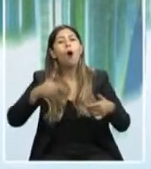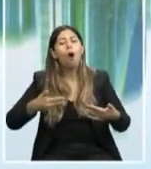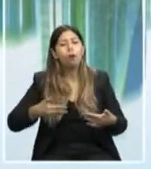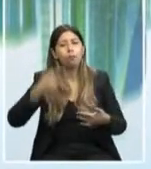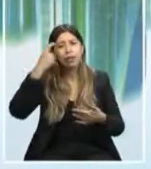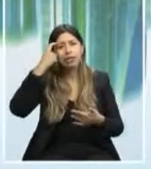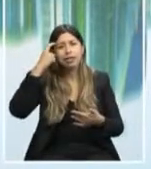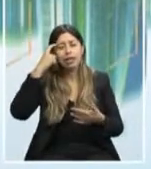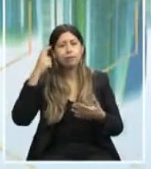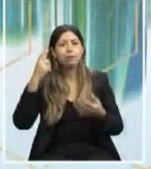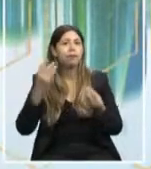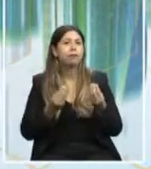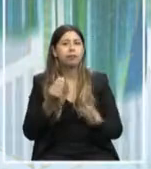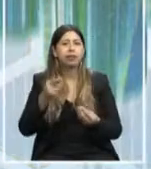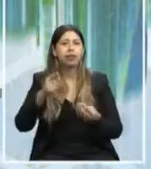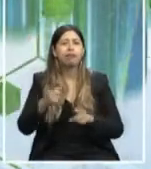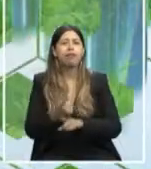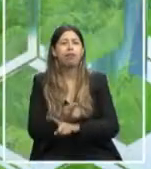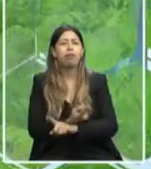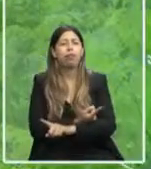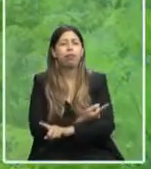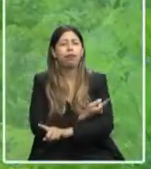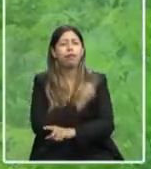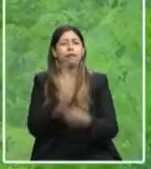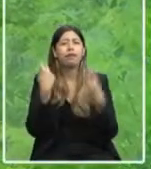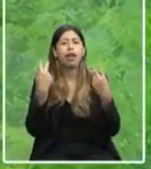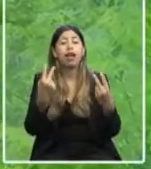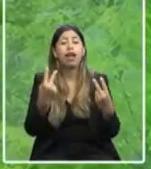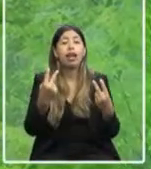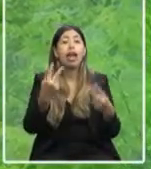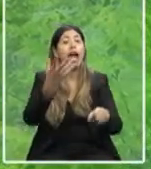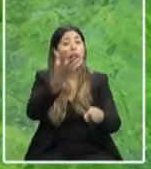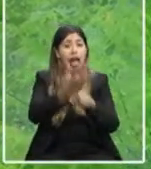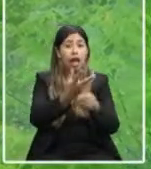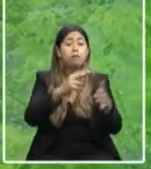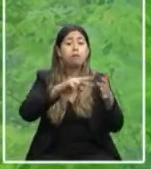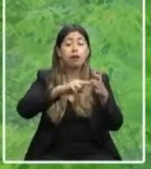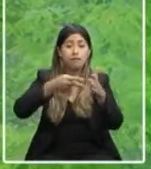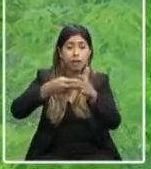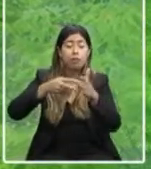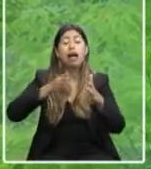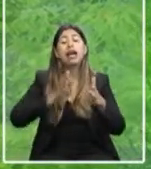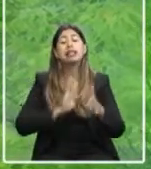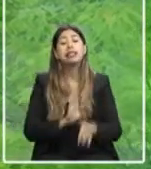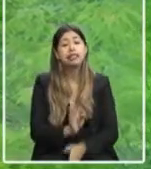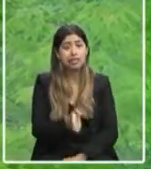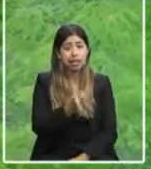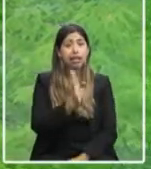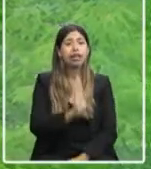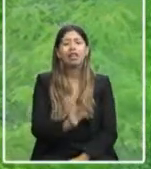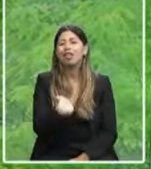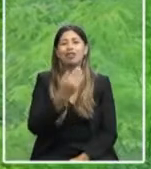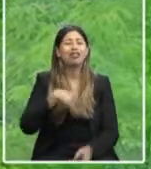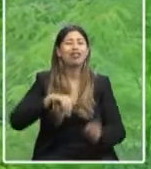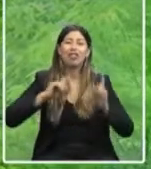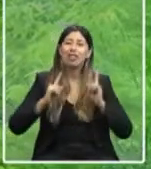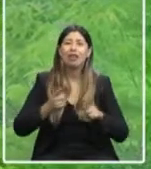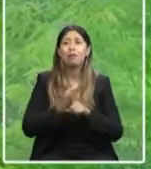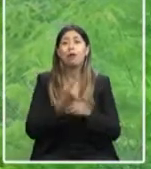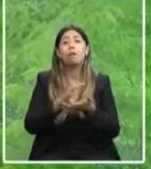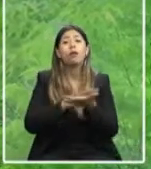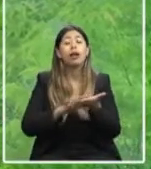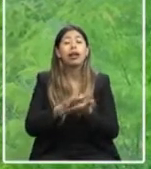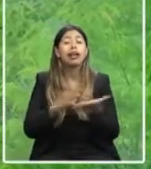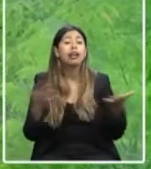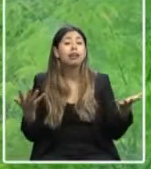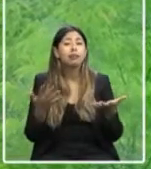ese largo viaje nos va a enfrentar a problemas que seguirán y que tenemos que debatir. Por ejemplo, la